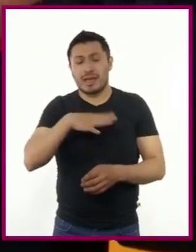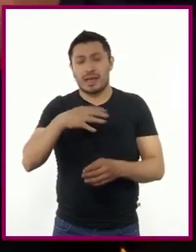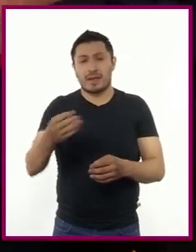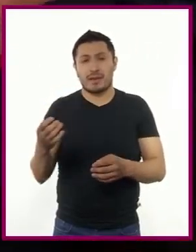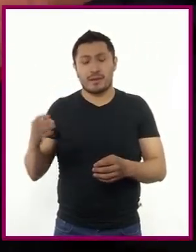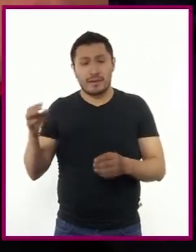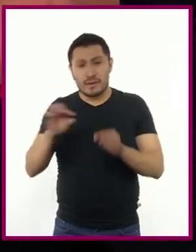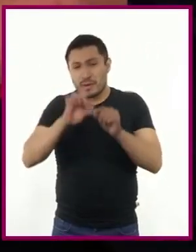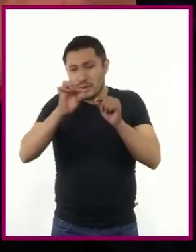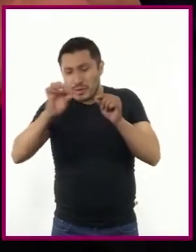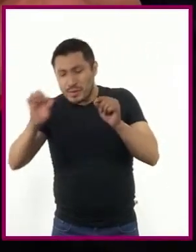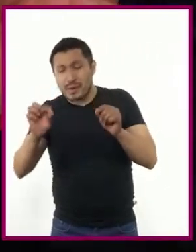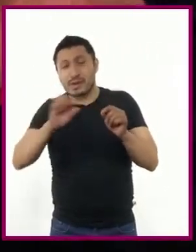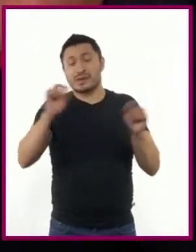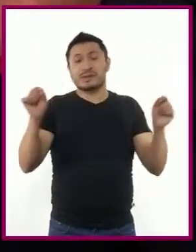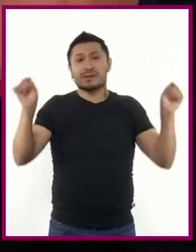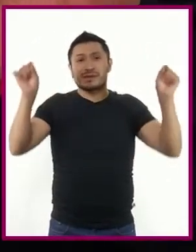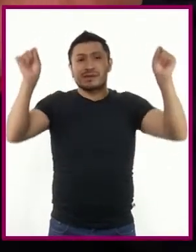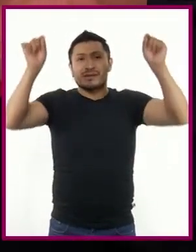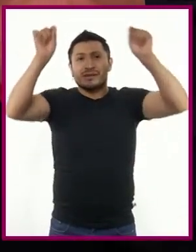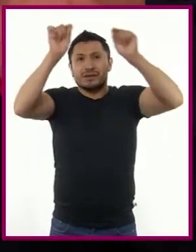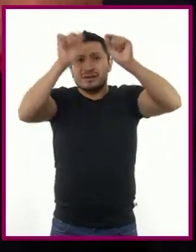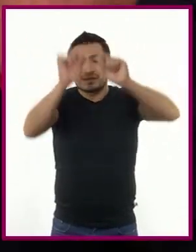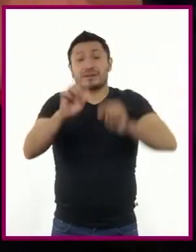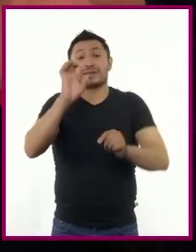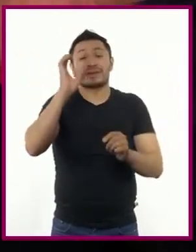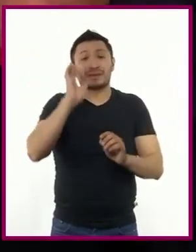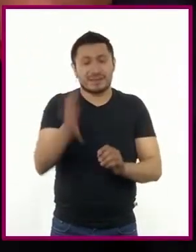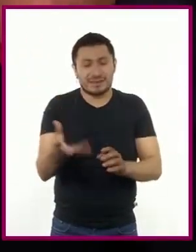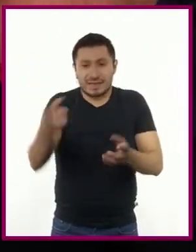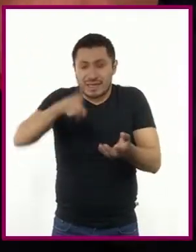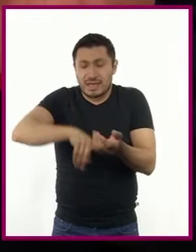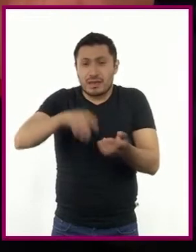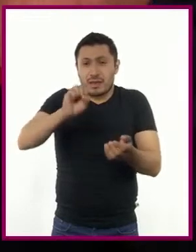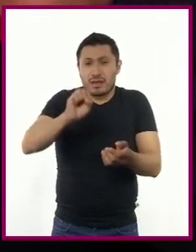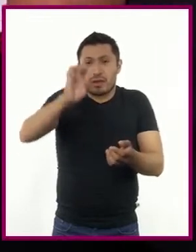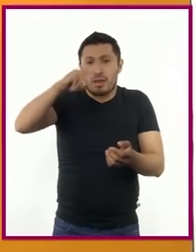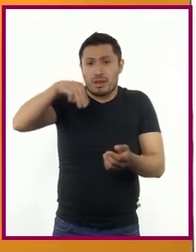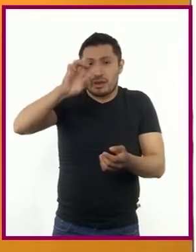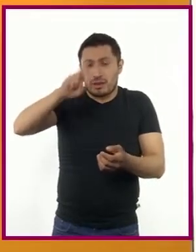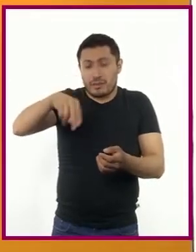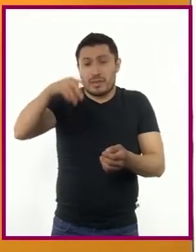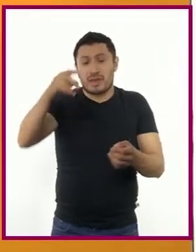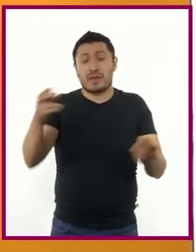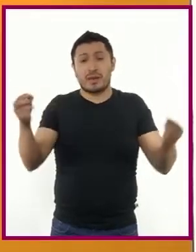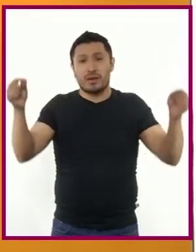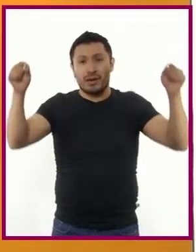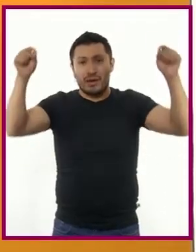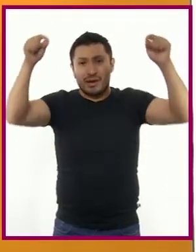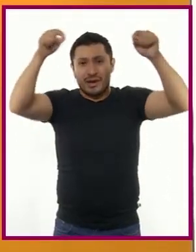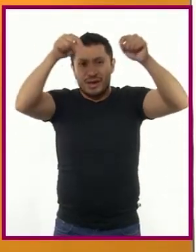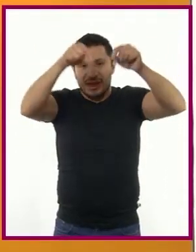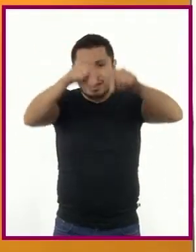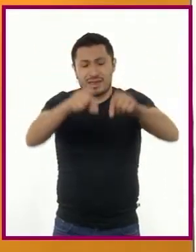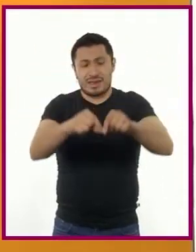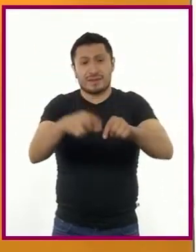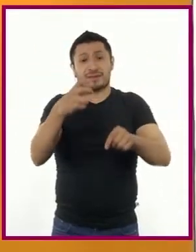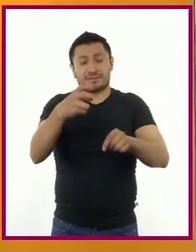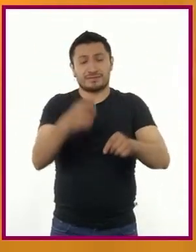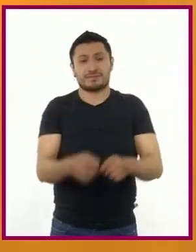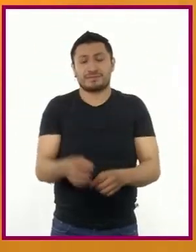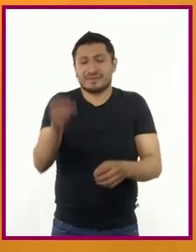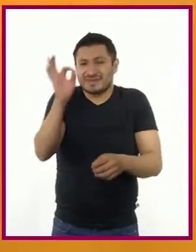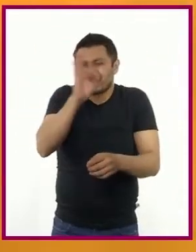espermatozoides ya con el líquido seminal hasta que la porción prostática de la uretra. Ya